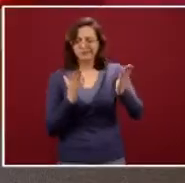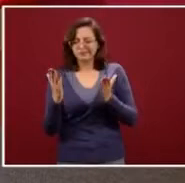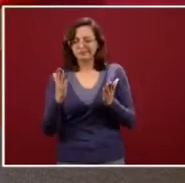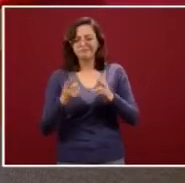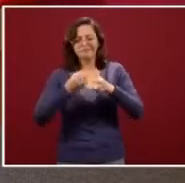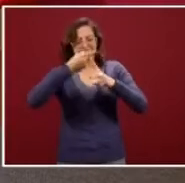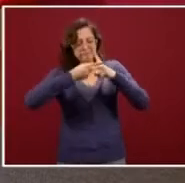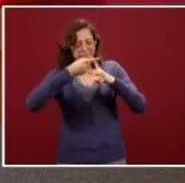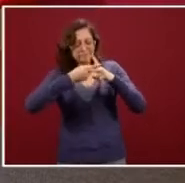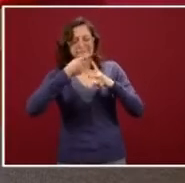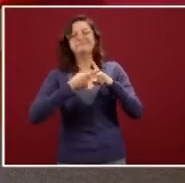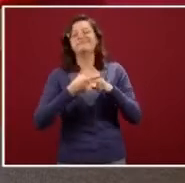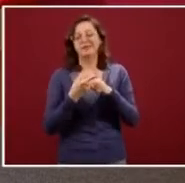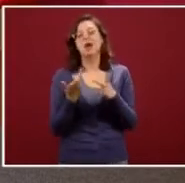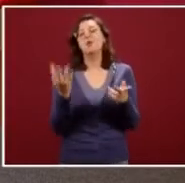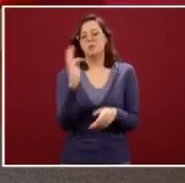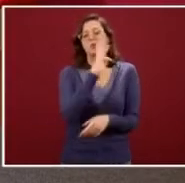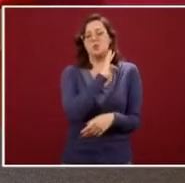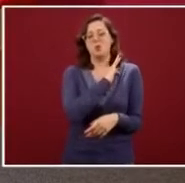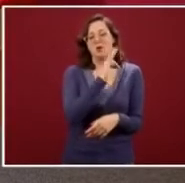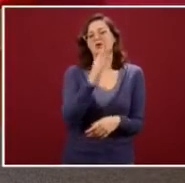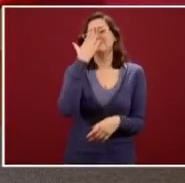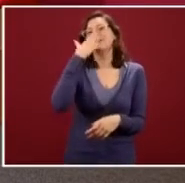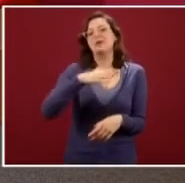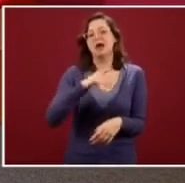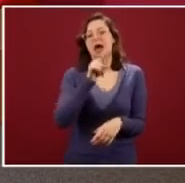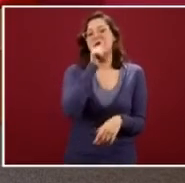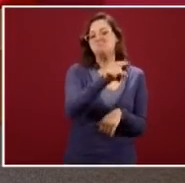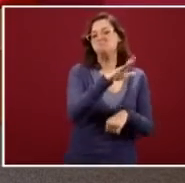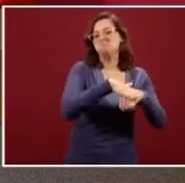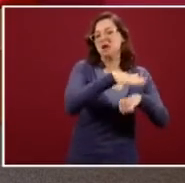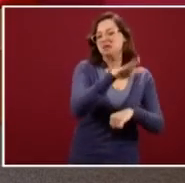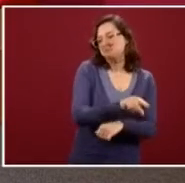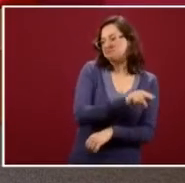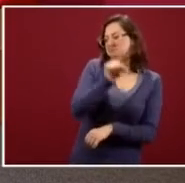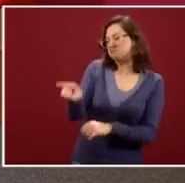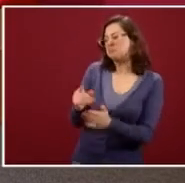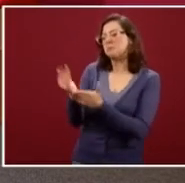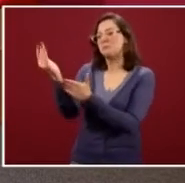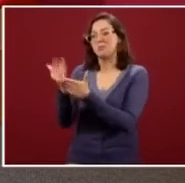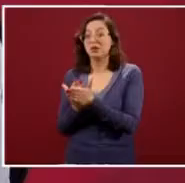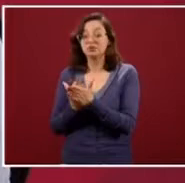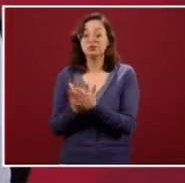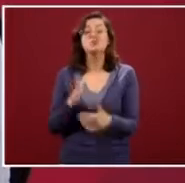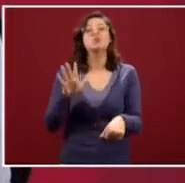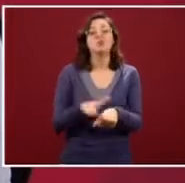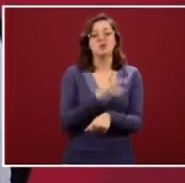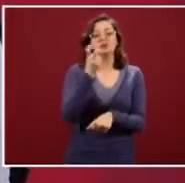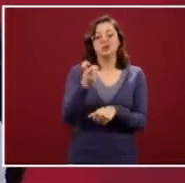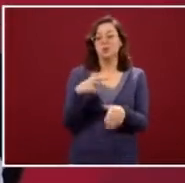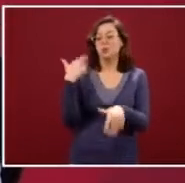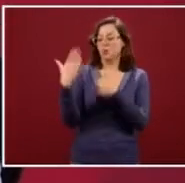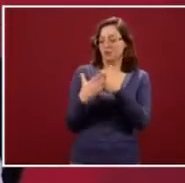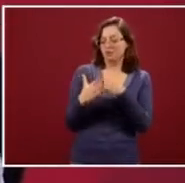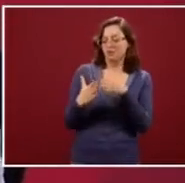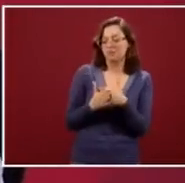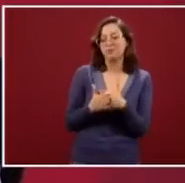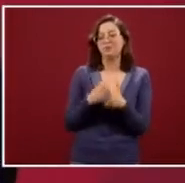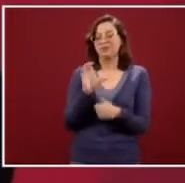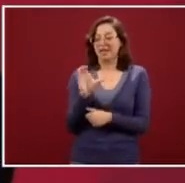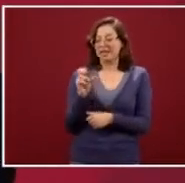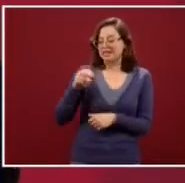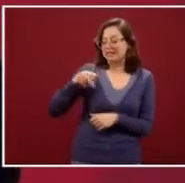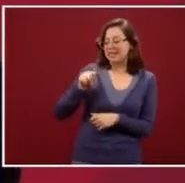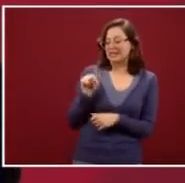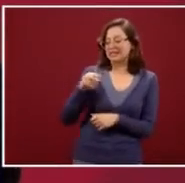con esos indicadores podremos estimar. Por eso, cuando entremos ya al modelo Centinela, nosotros vamos a hablar no de